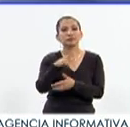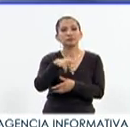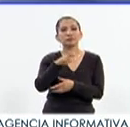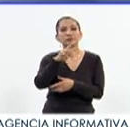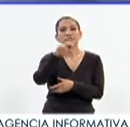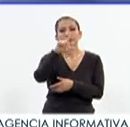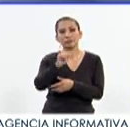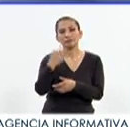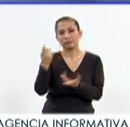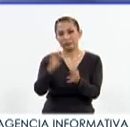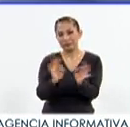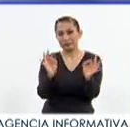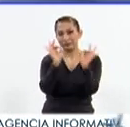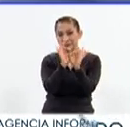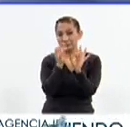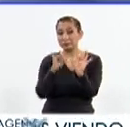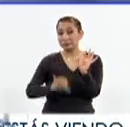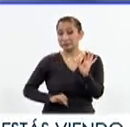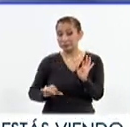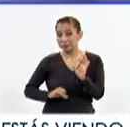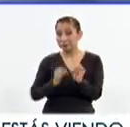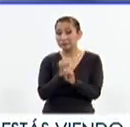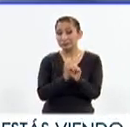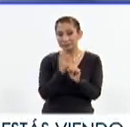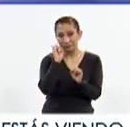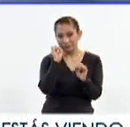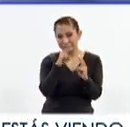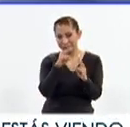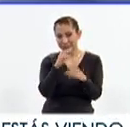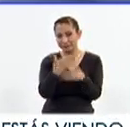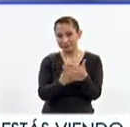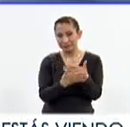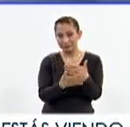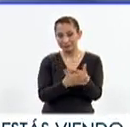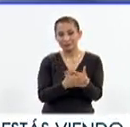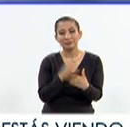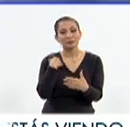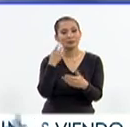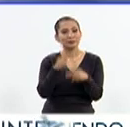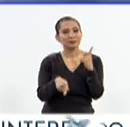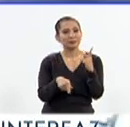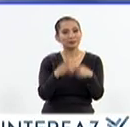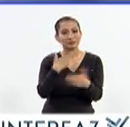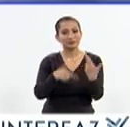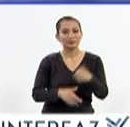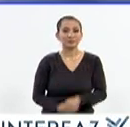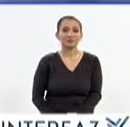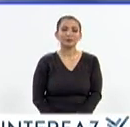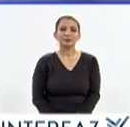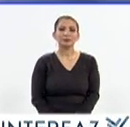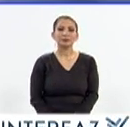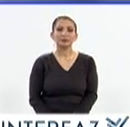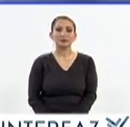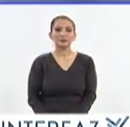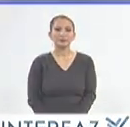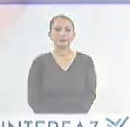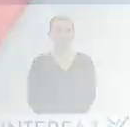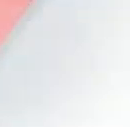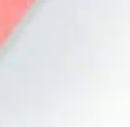Carla Rodríguez, por este importante e interesante reportaje. Nos vemos pronto. Mientras tanto, una pausa, regresamos.